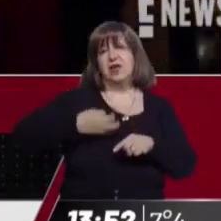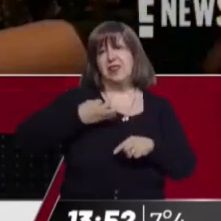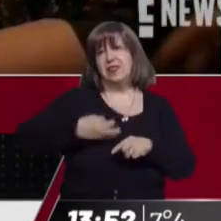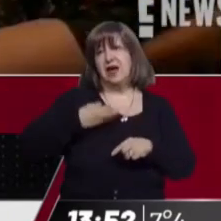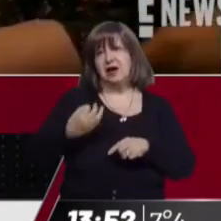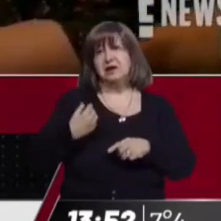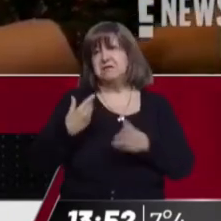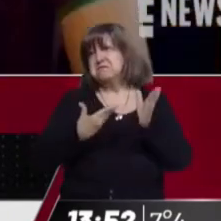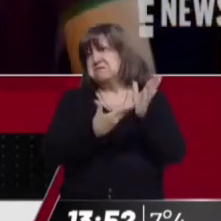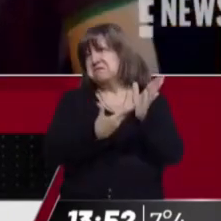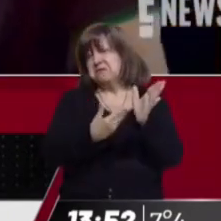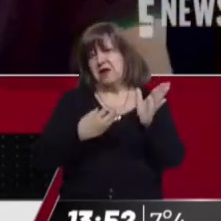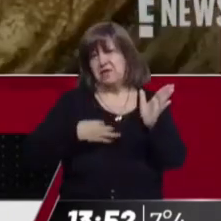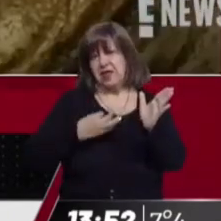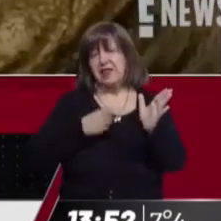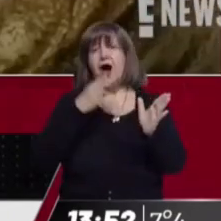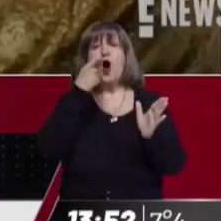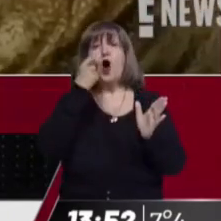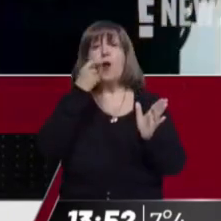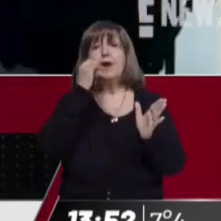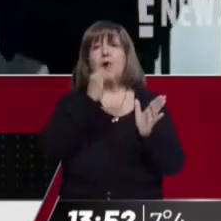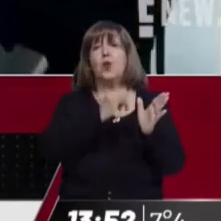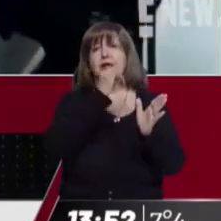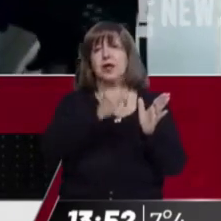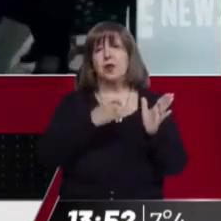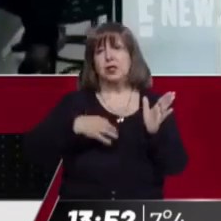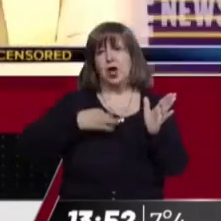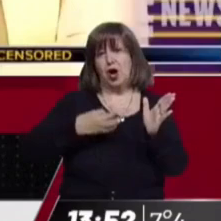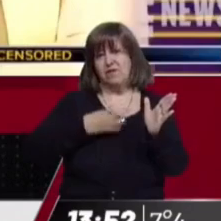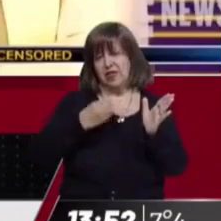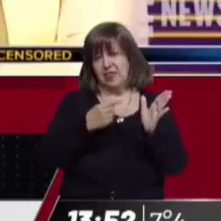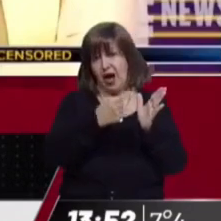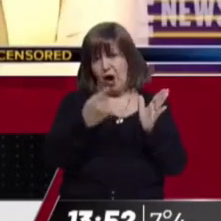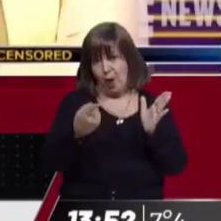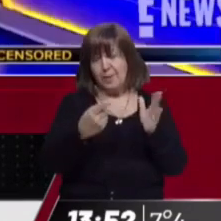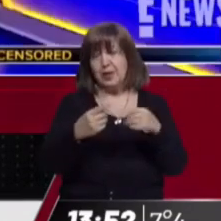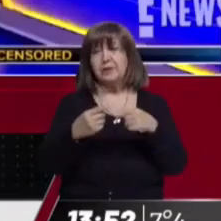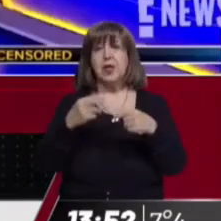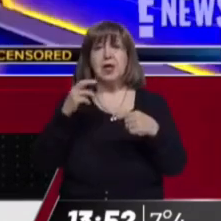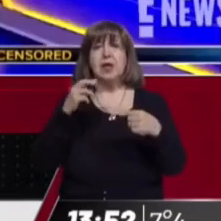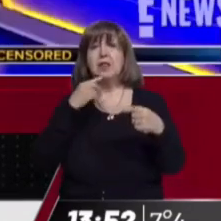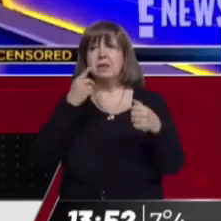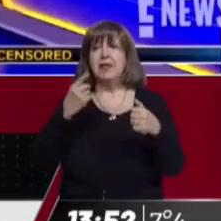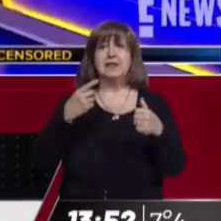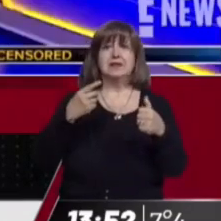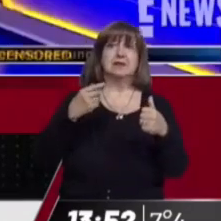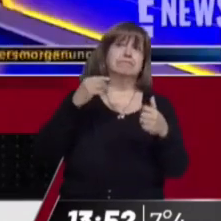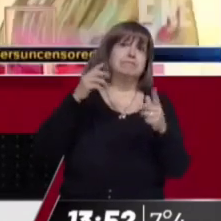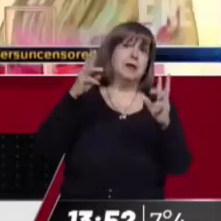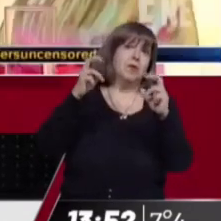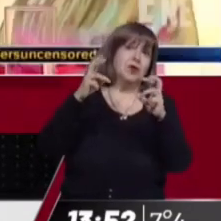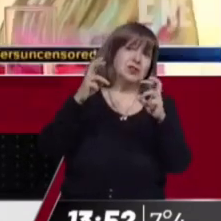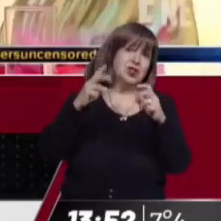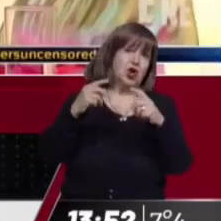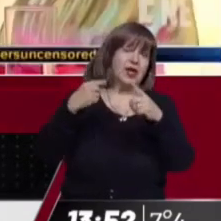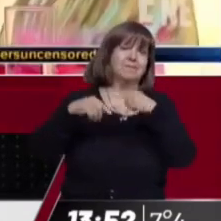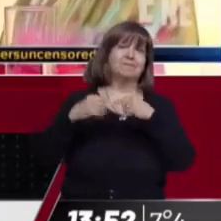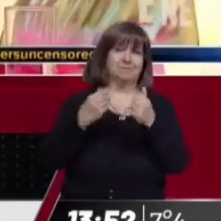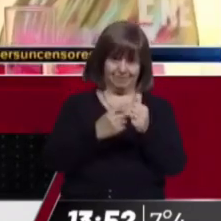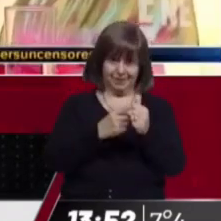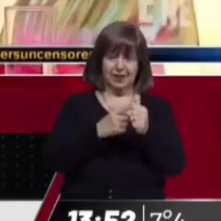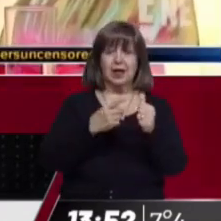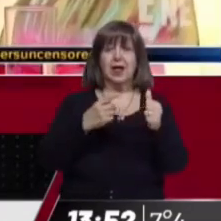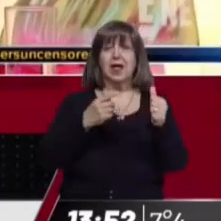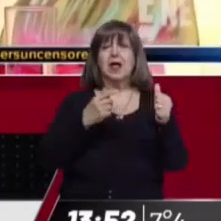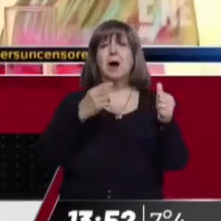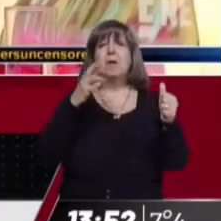sirva, que la vea y nada, se puede inspirar de él. Sí. ¿La serie es vista no solamente en Argentina, sino en gran parte del mundo, primera? La